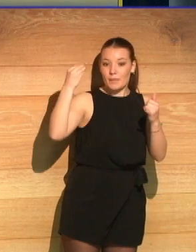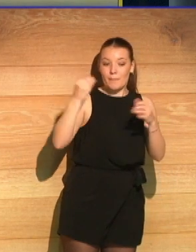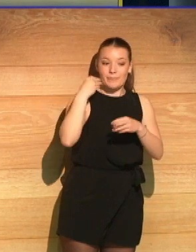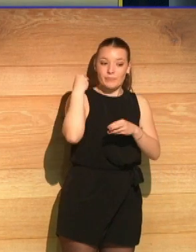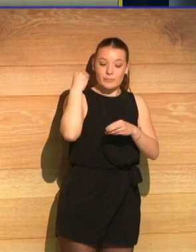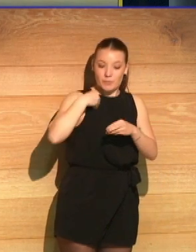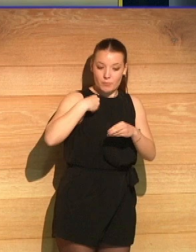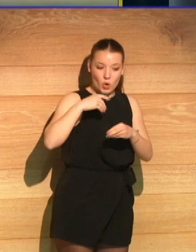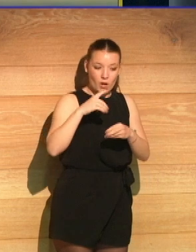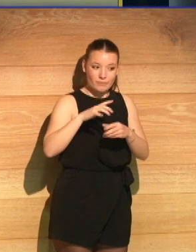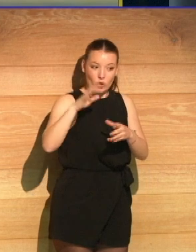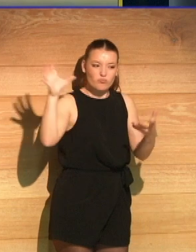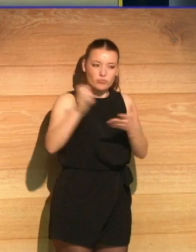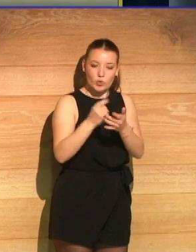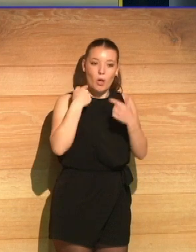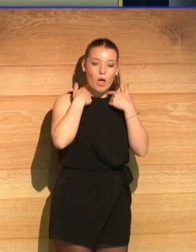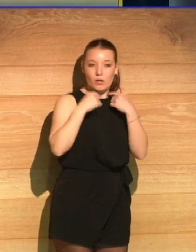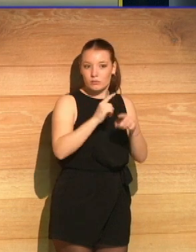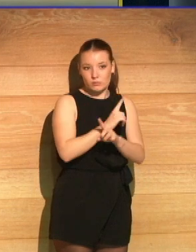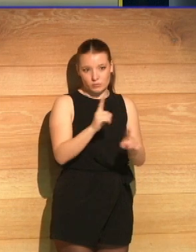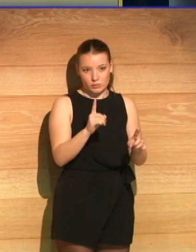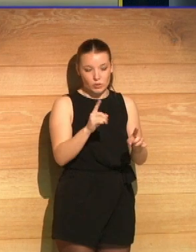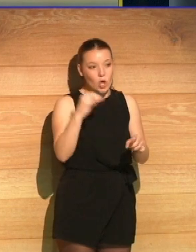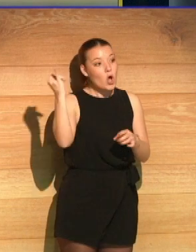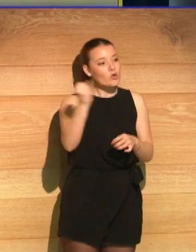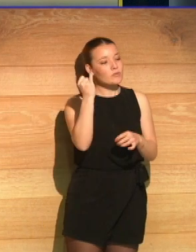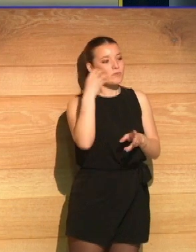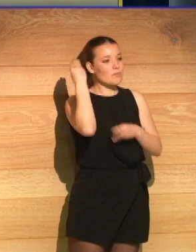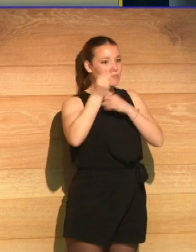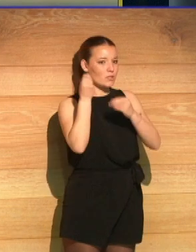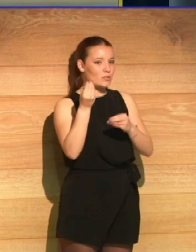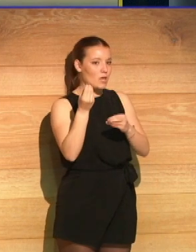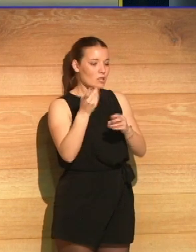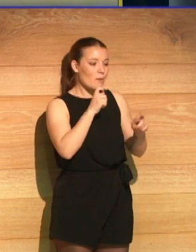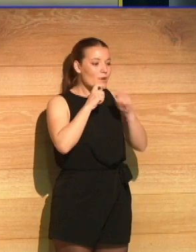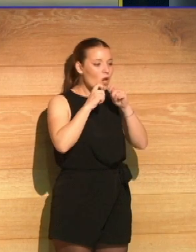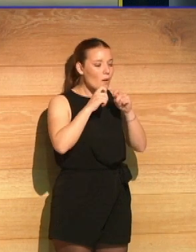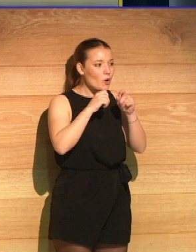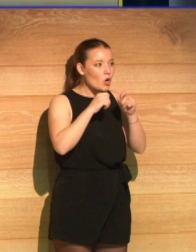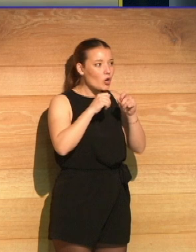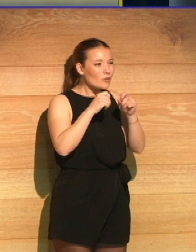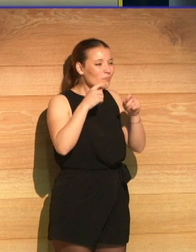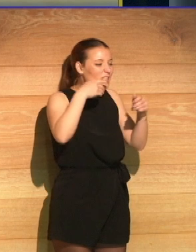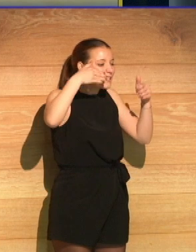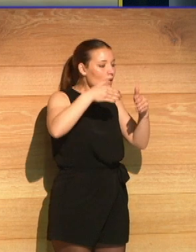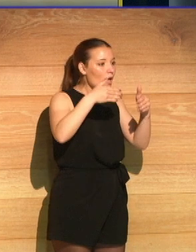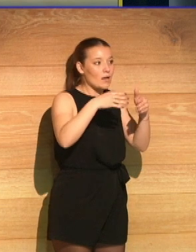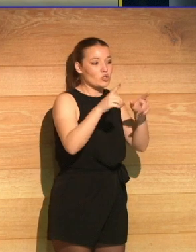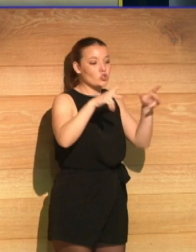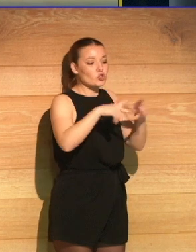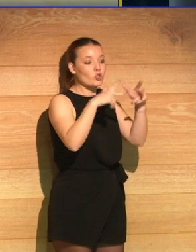¿Qué mensajes de esperanza a través del arte y del periodismo se pueden lanzar a la sociedad?